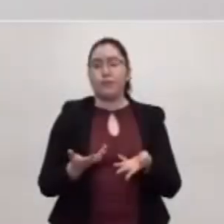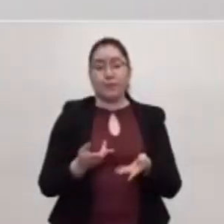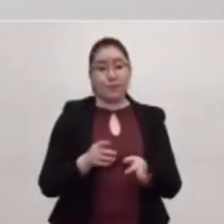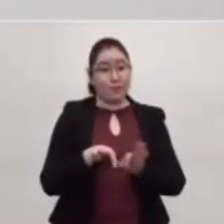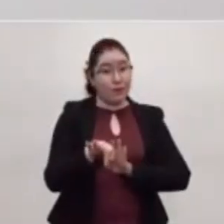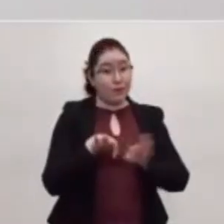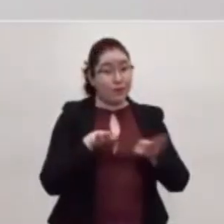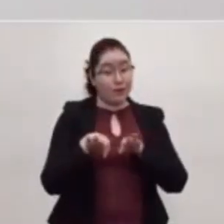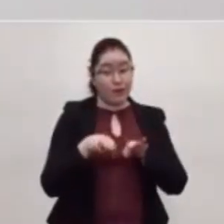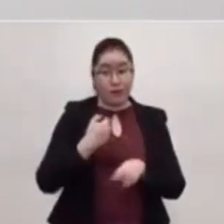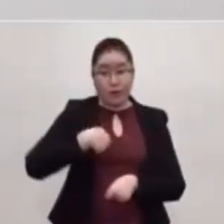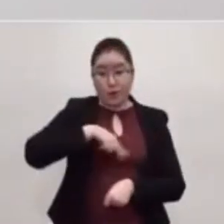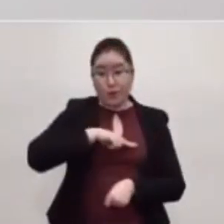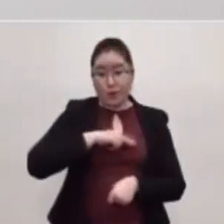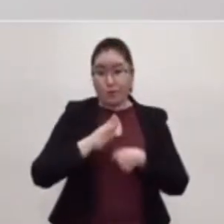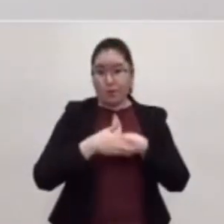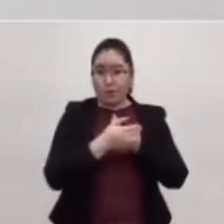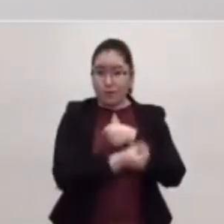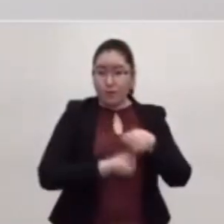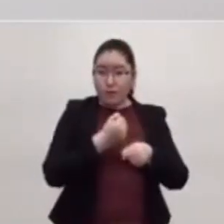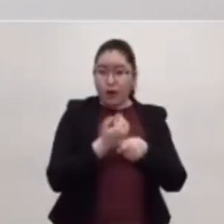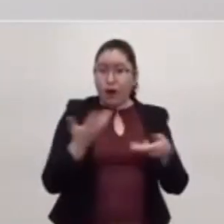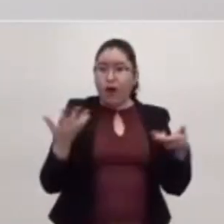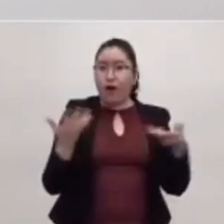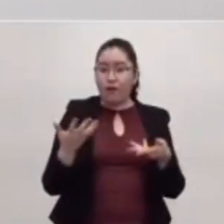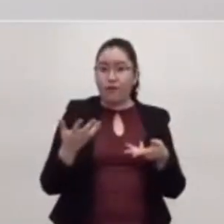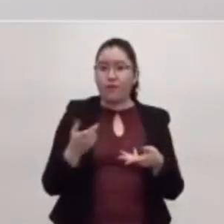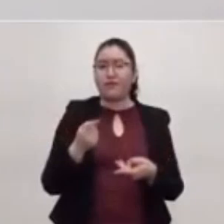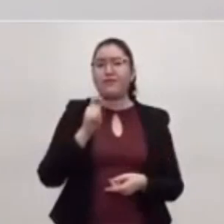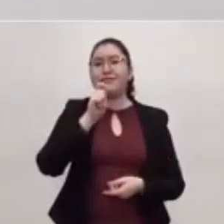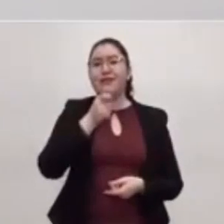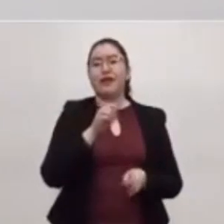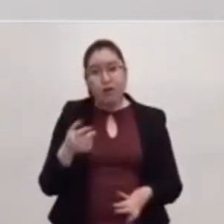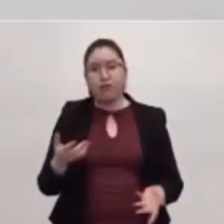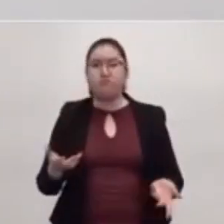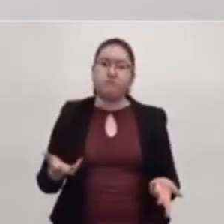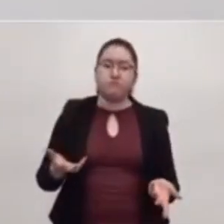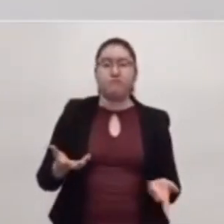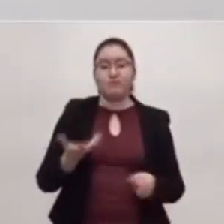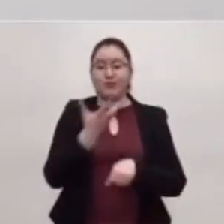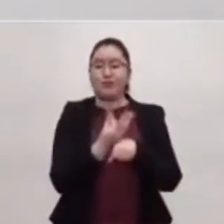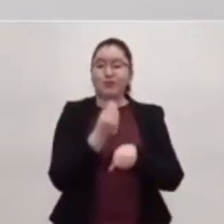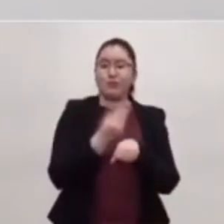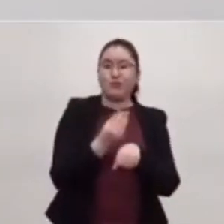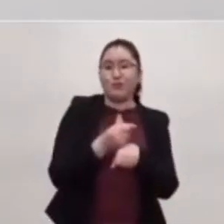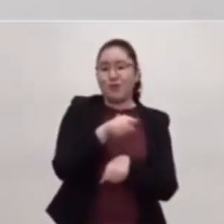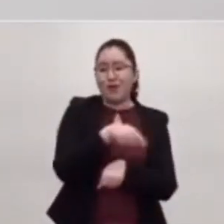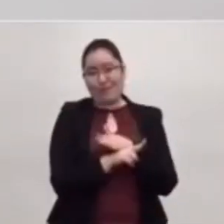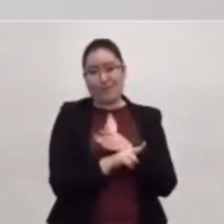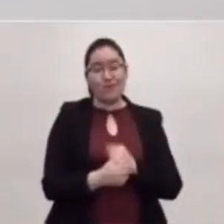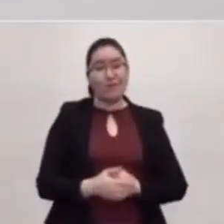trabajo completo que se va a hacer durante los próximos años, que sería, yo le llamaría el plan maestro de mantenimiento mayor